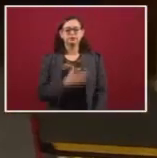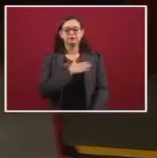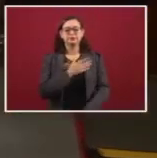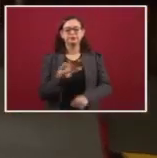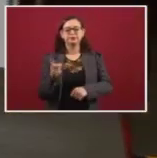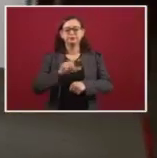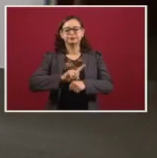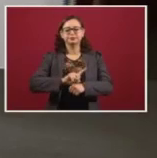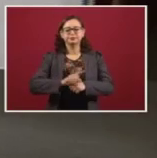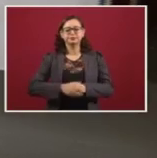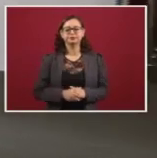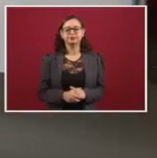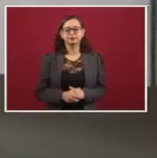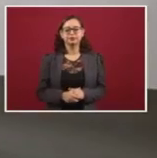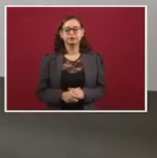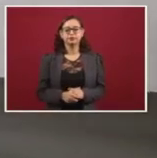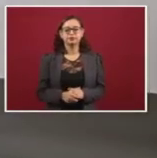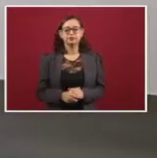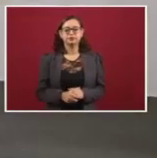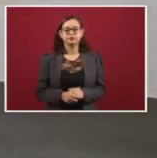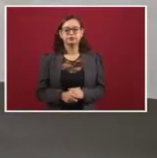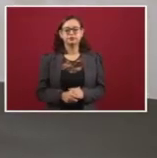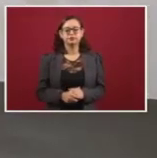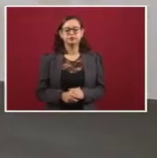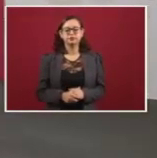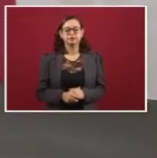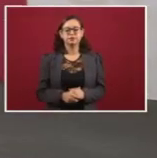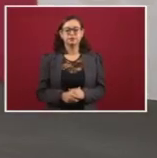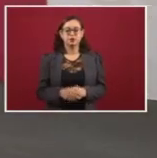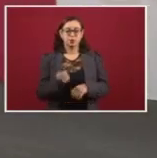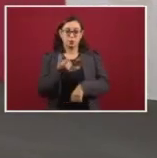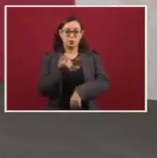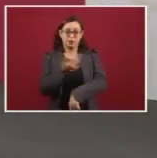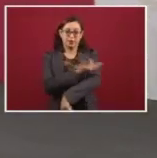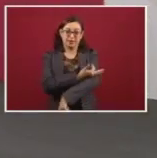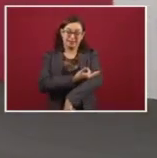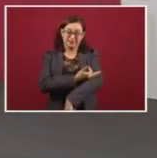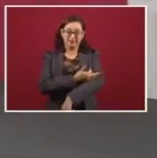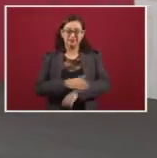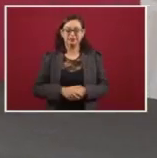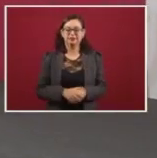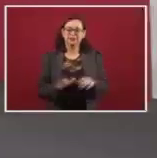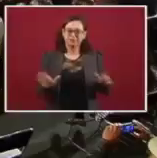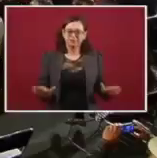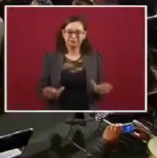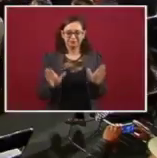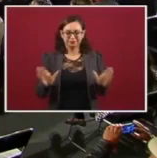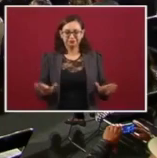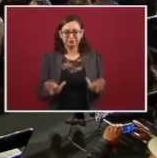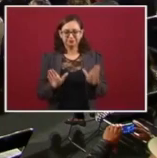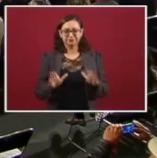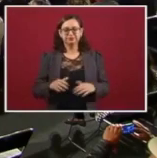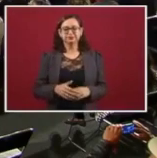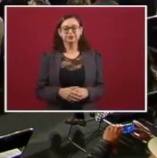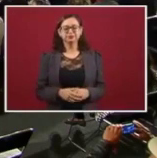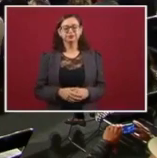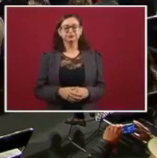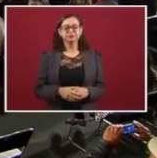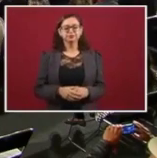días. Buenos días. Buenos días. Tardes. Días, días. Ánimo. Bueno,